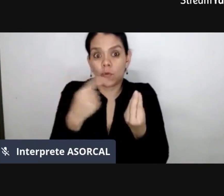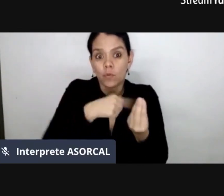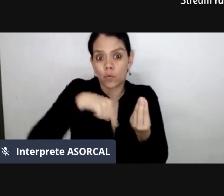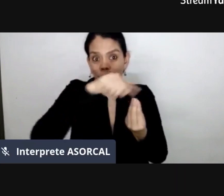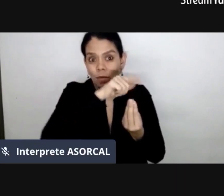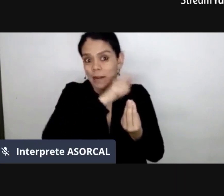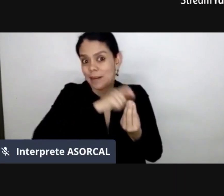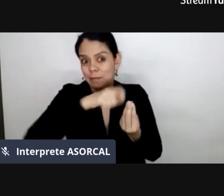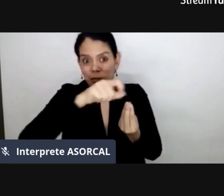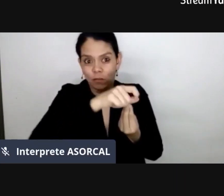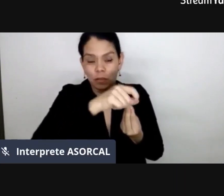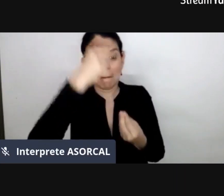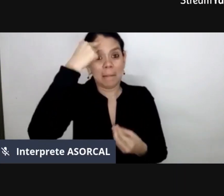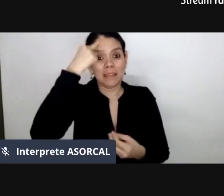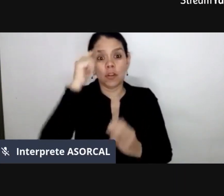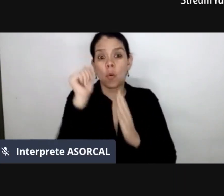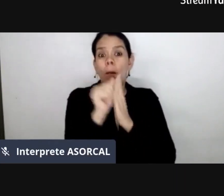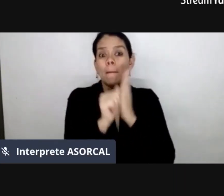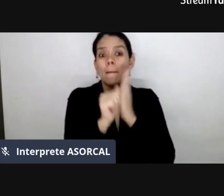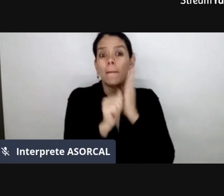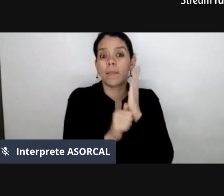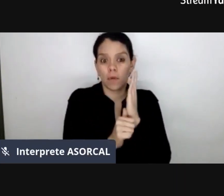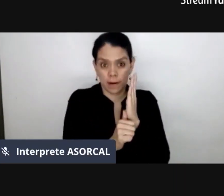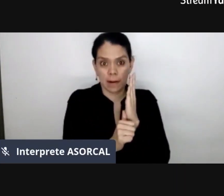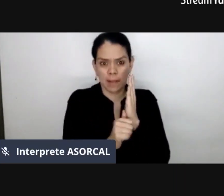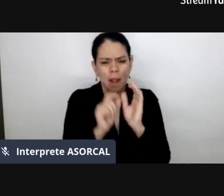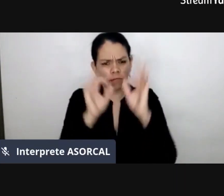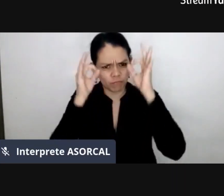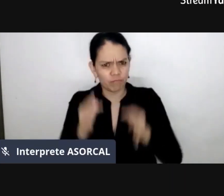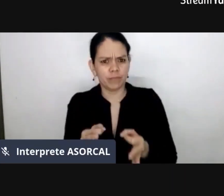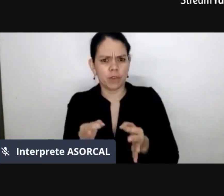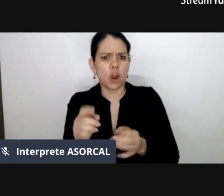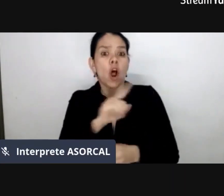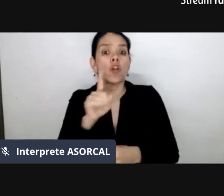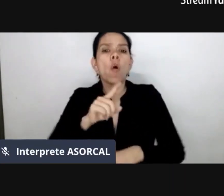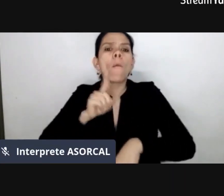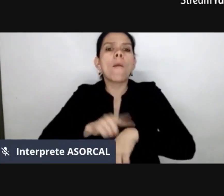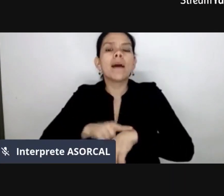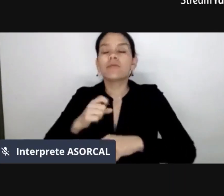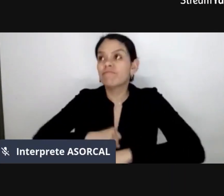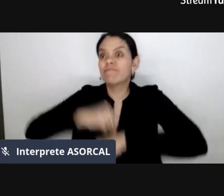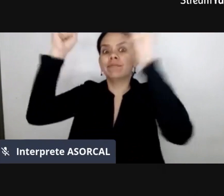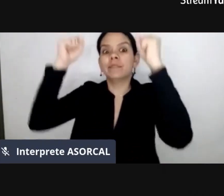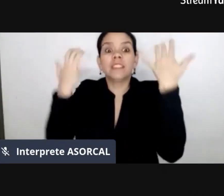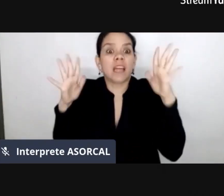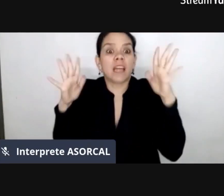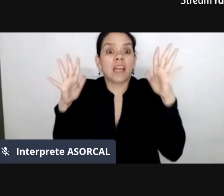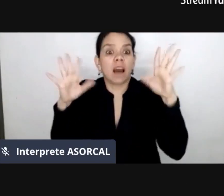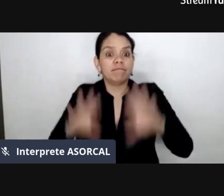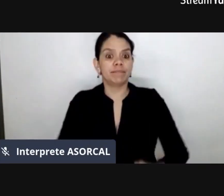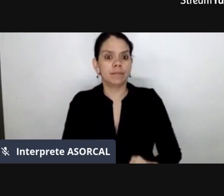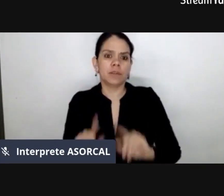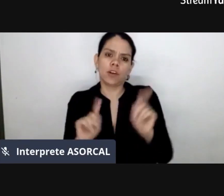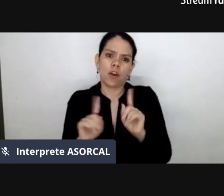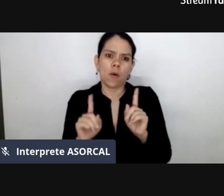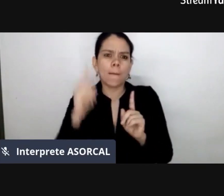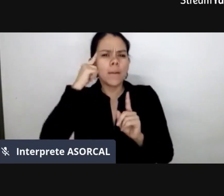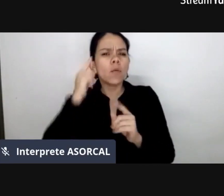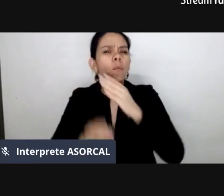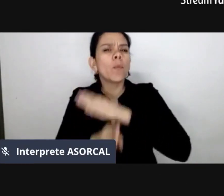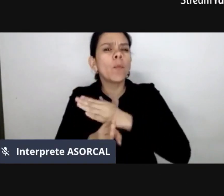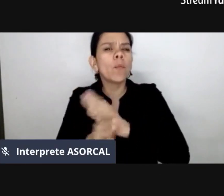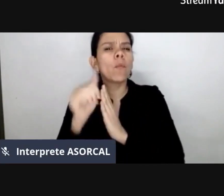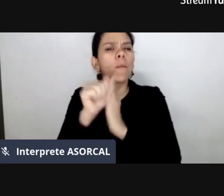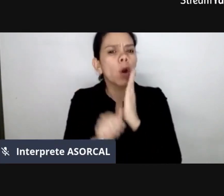y no eran solamente un estallido espontáneo, estos dos elementos me parece que son clave en el discernimiento